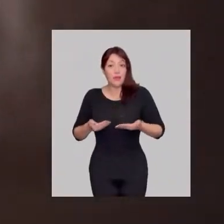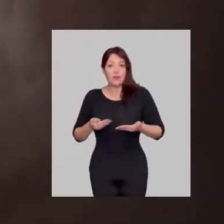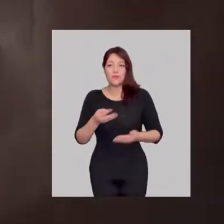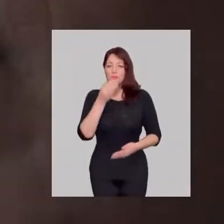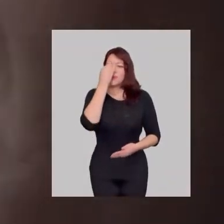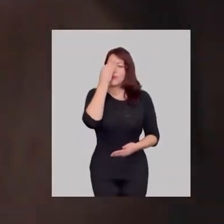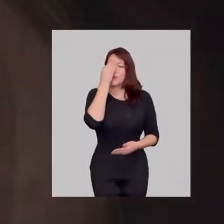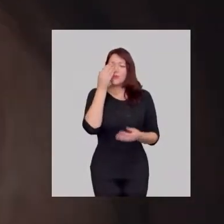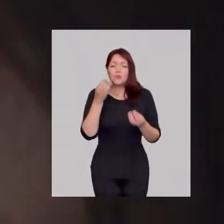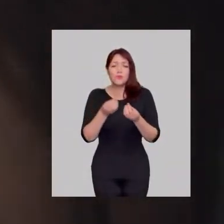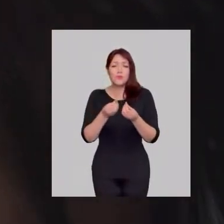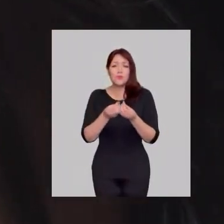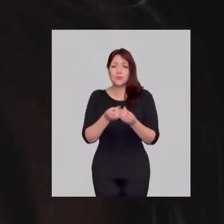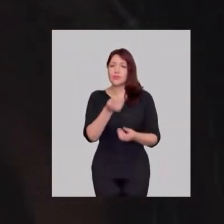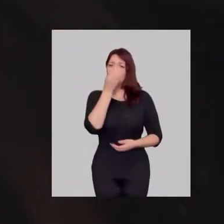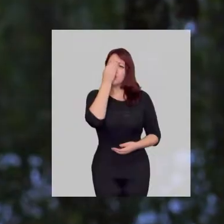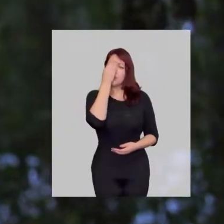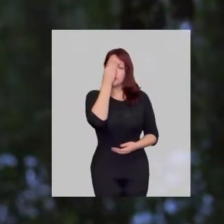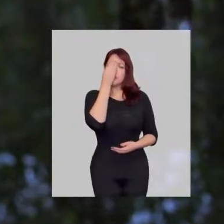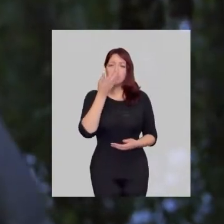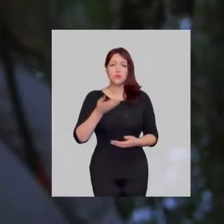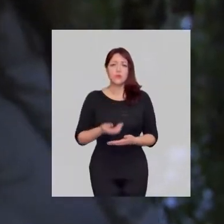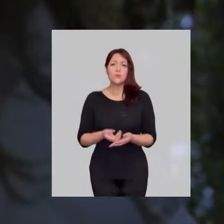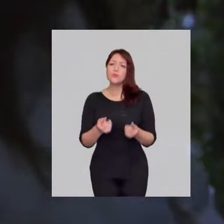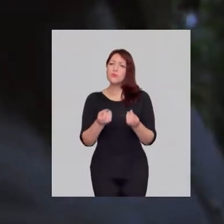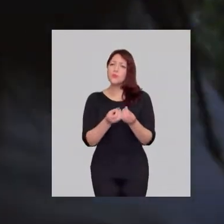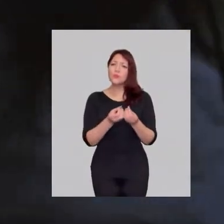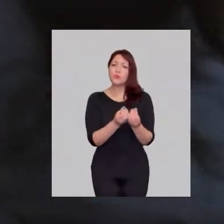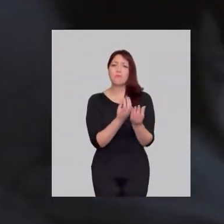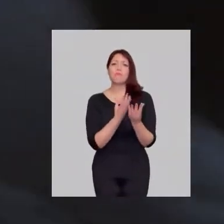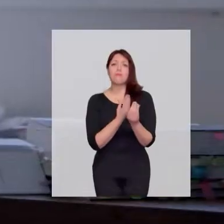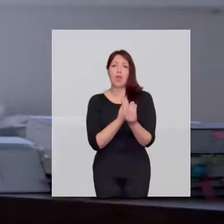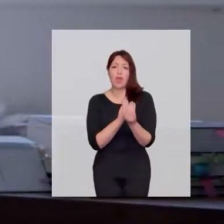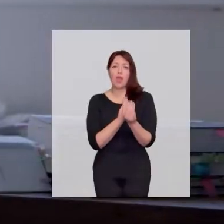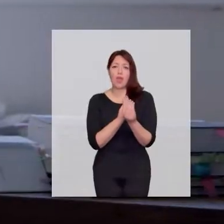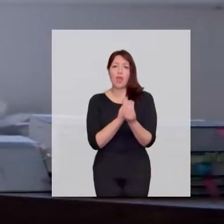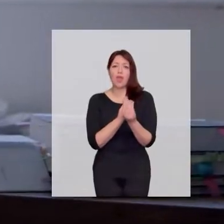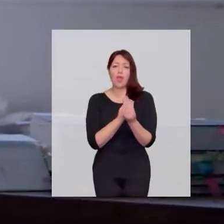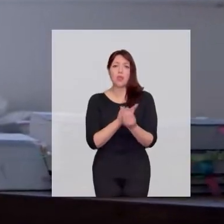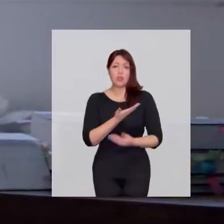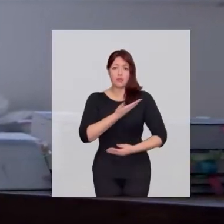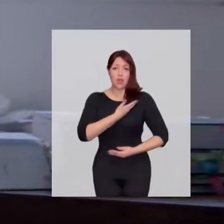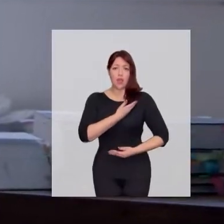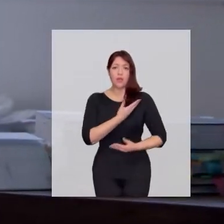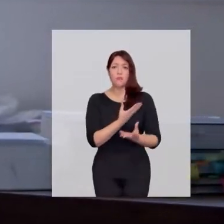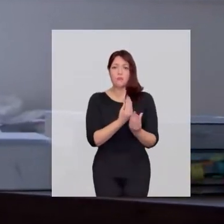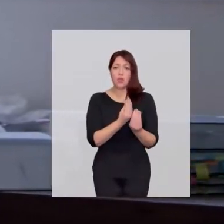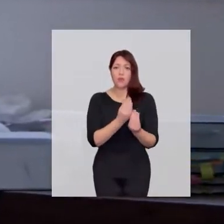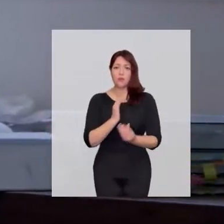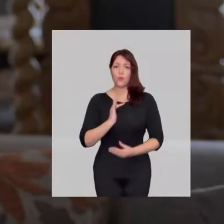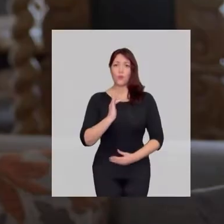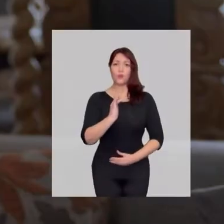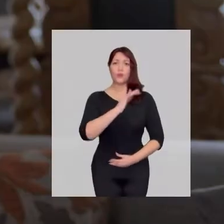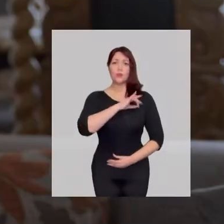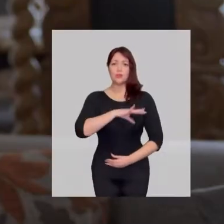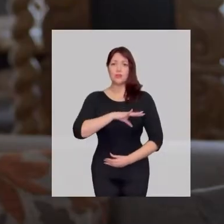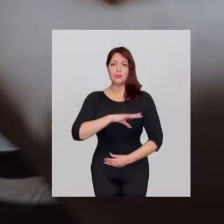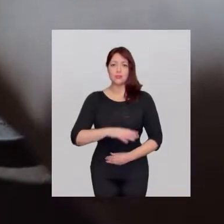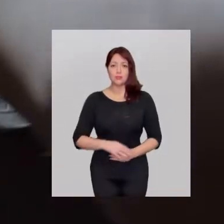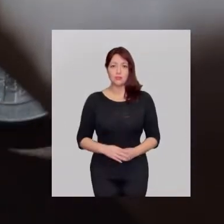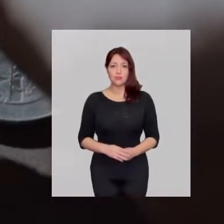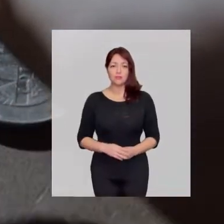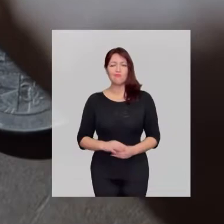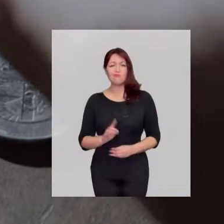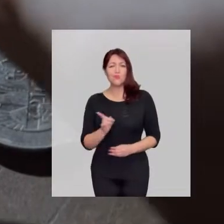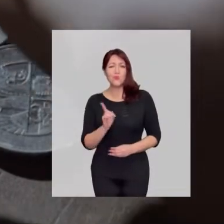Desilusión y ahora preocupación. Mucha preocupación. Me da mucho miedo. Tengo mucho miedo respecto al